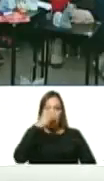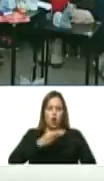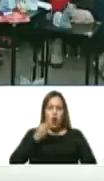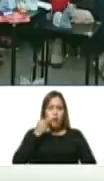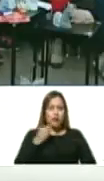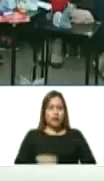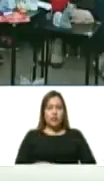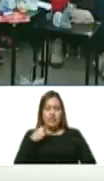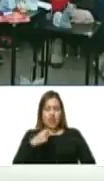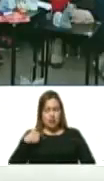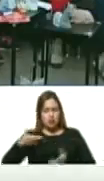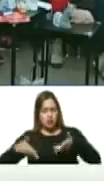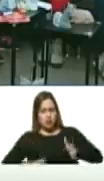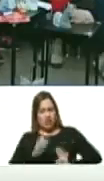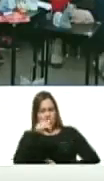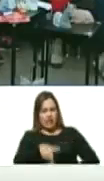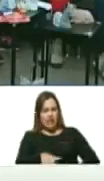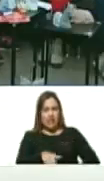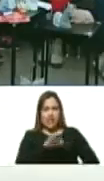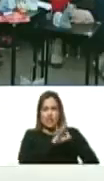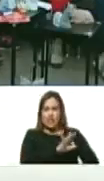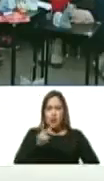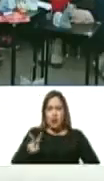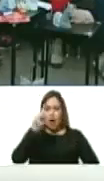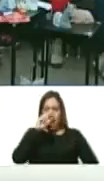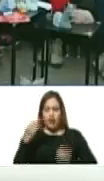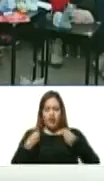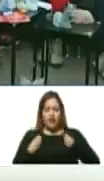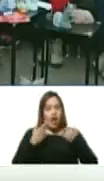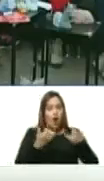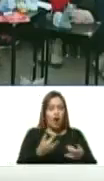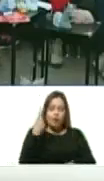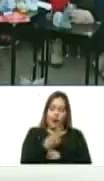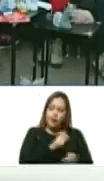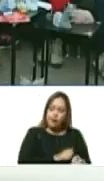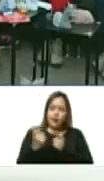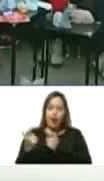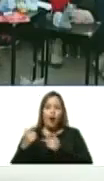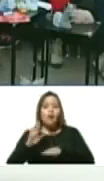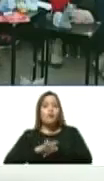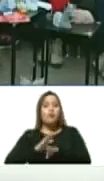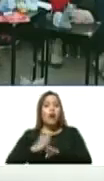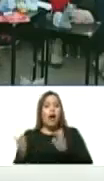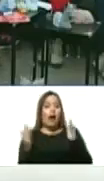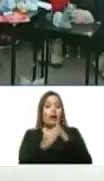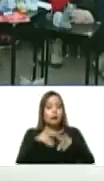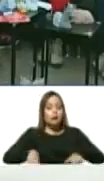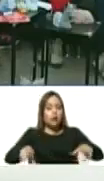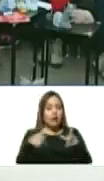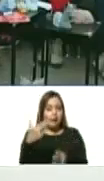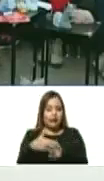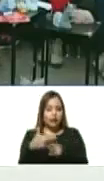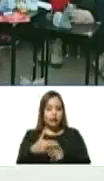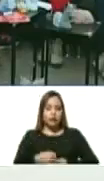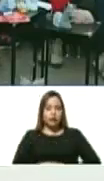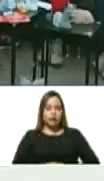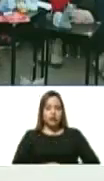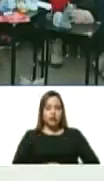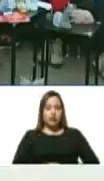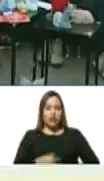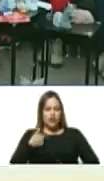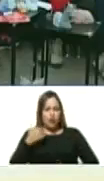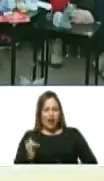32 años, nací aquí, vivir mis 32 años, me tengo que ir porque mi casa está en zona de riesgo. Y yo me puse